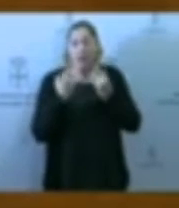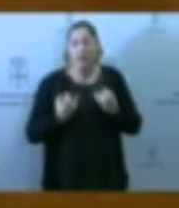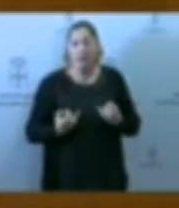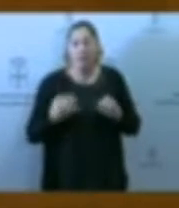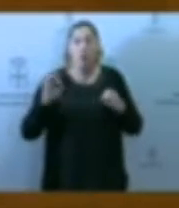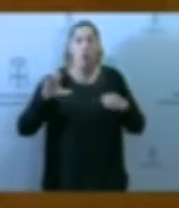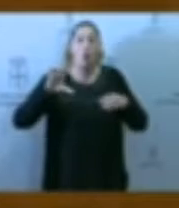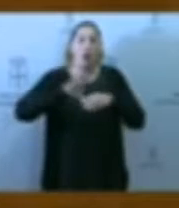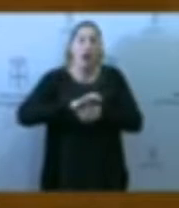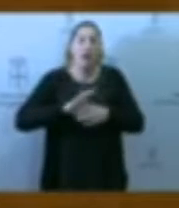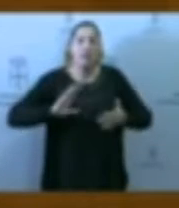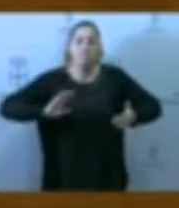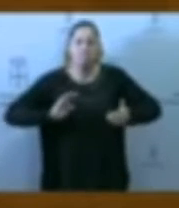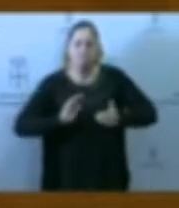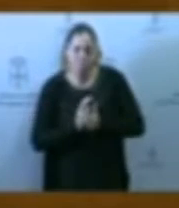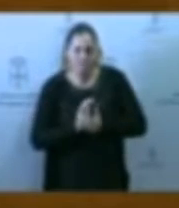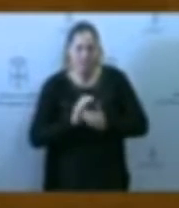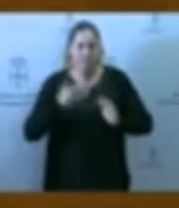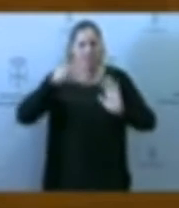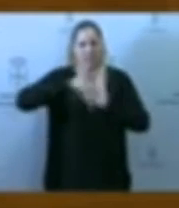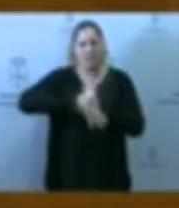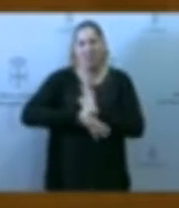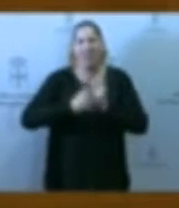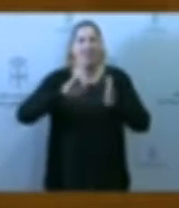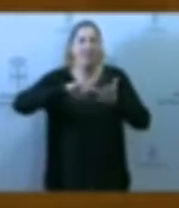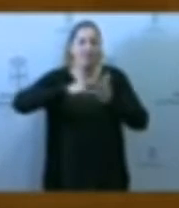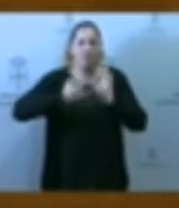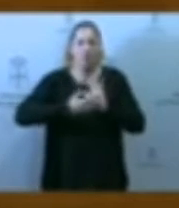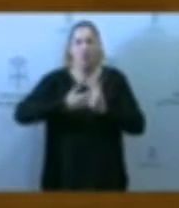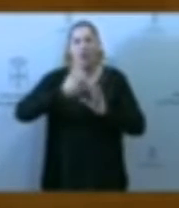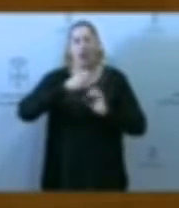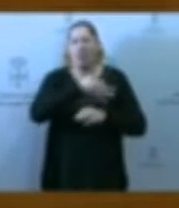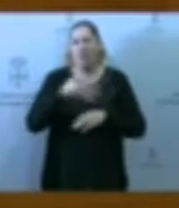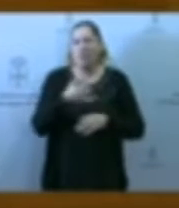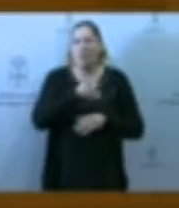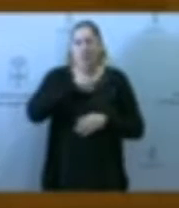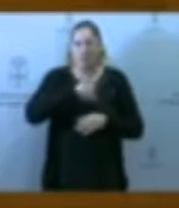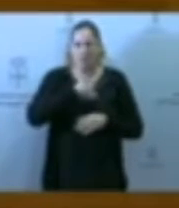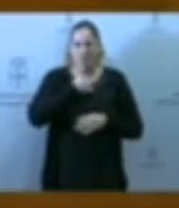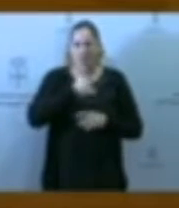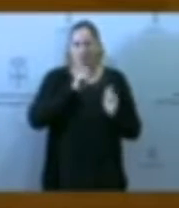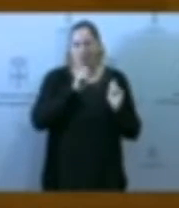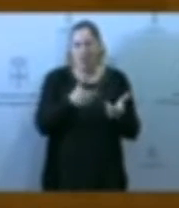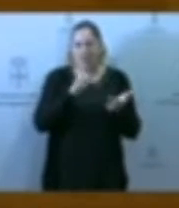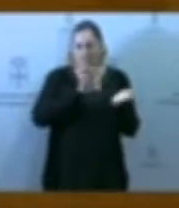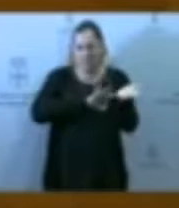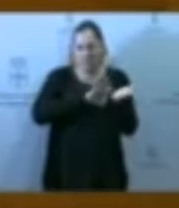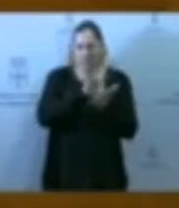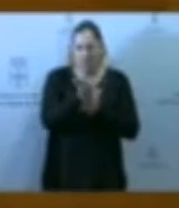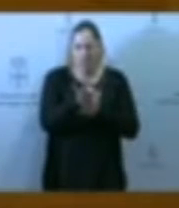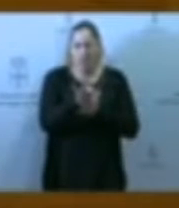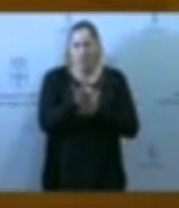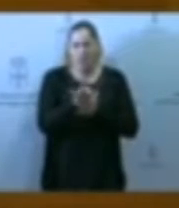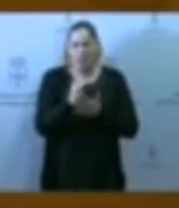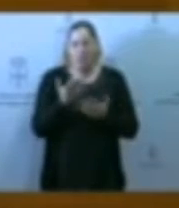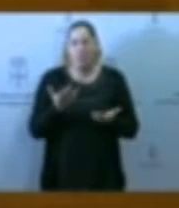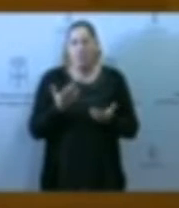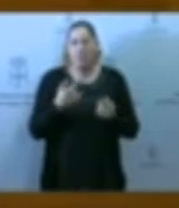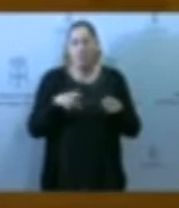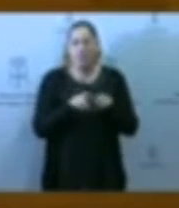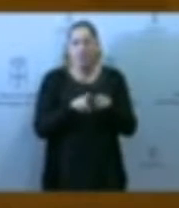además no cuentan con un desarrollo tecnológico adecuado que pueda garantizar un servicio óptimo en la prestación de servicios, eso lo ha puesto